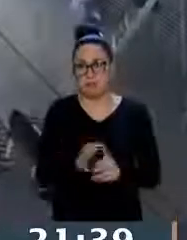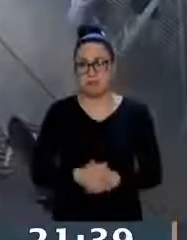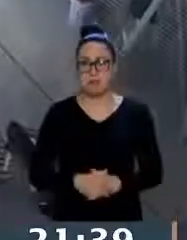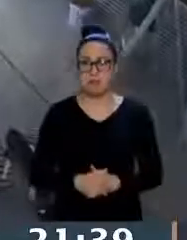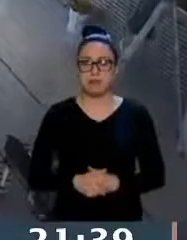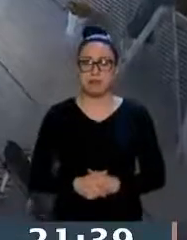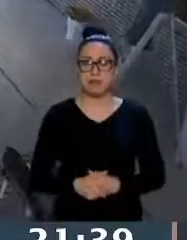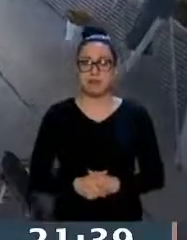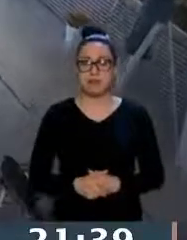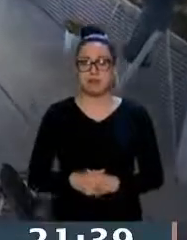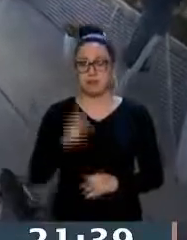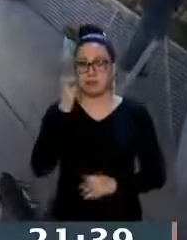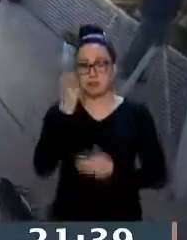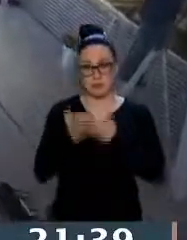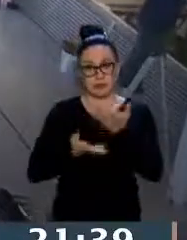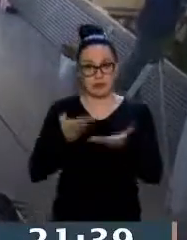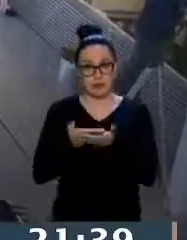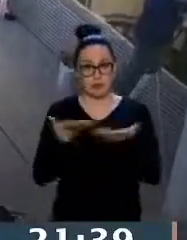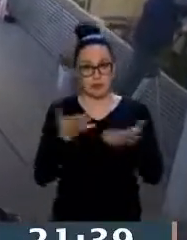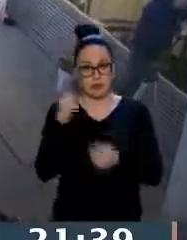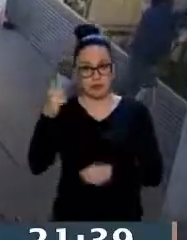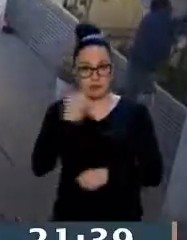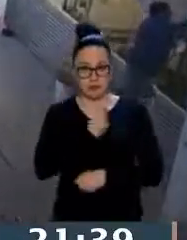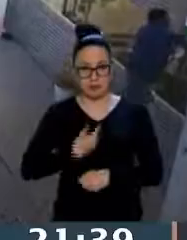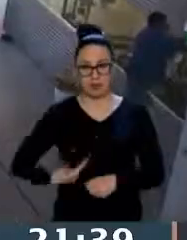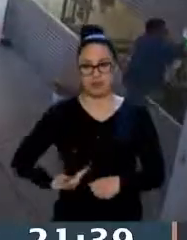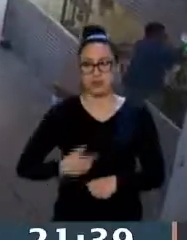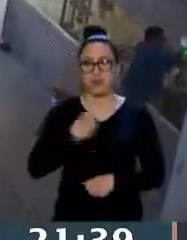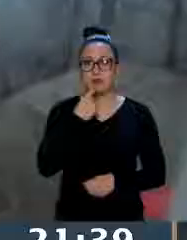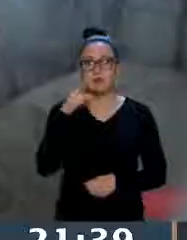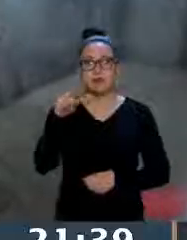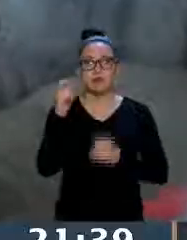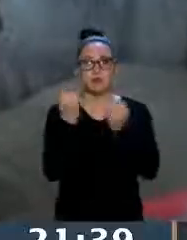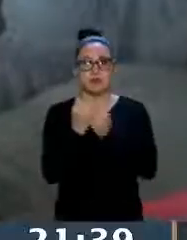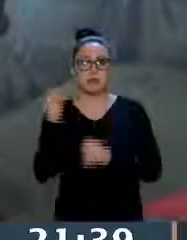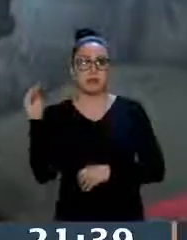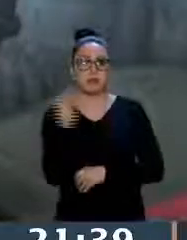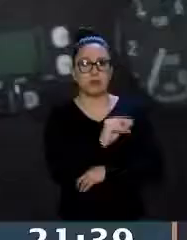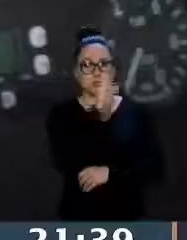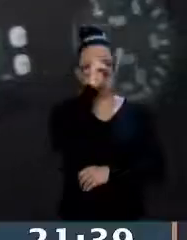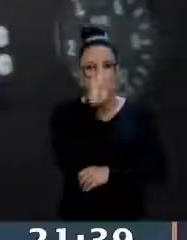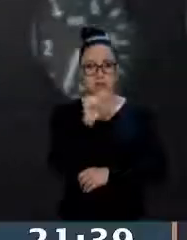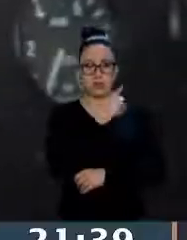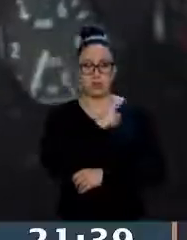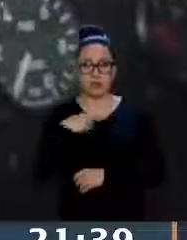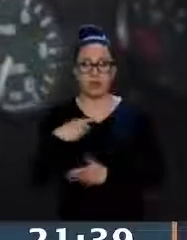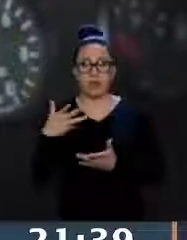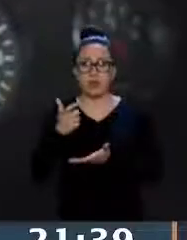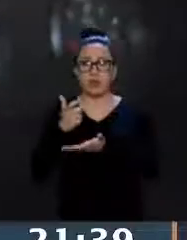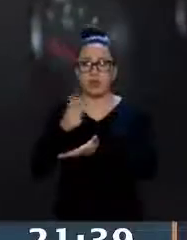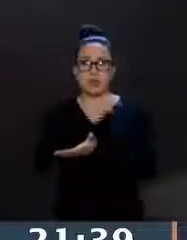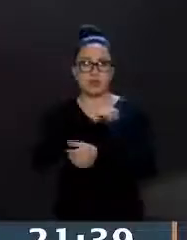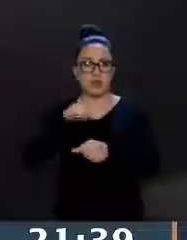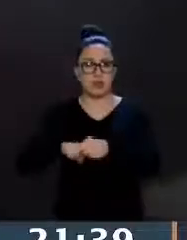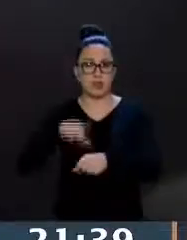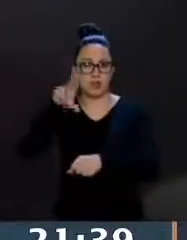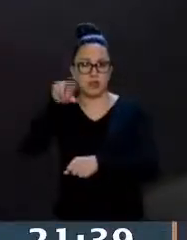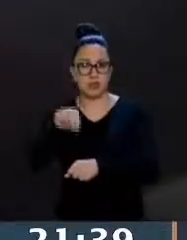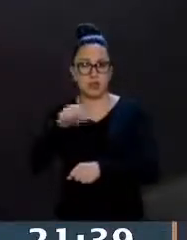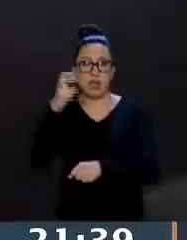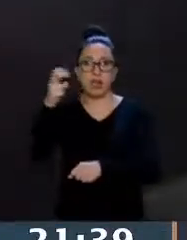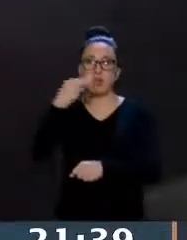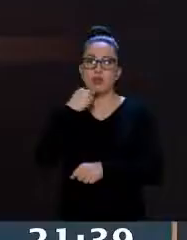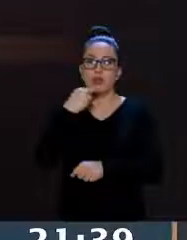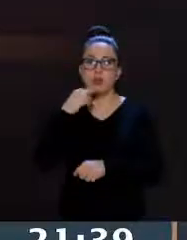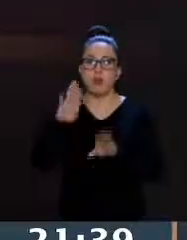la iniciativa del ejecutivo Federal también prohíbe la Constitución de fideicomisos porque durante décadas esta figura fue